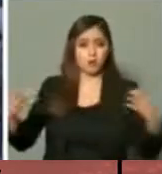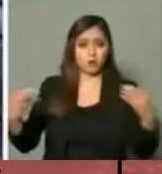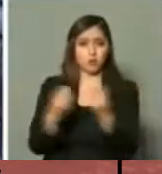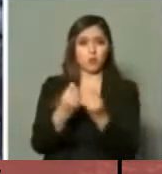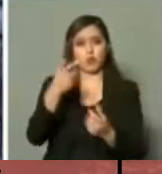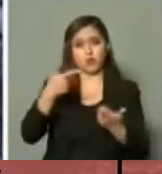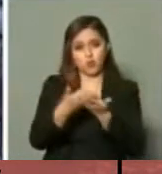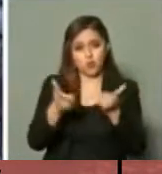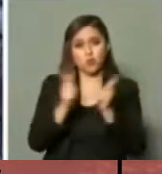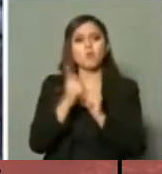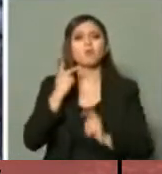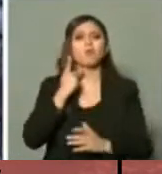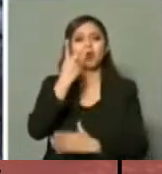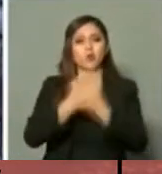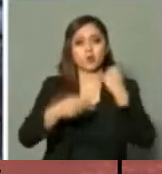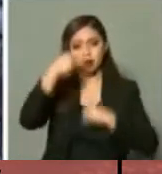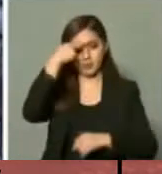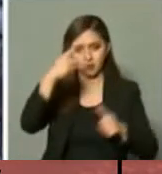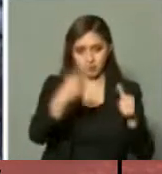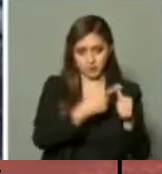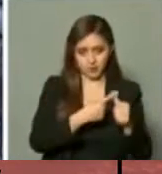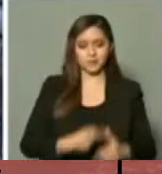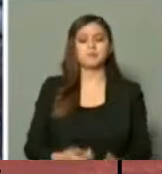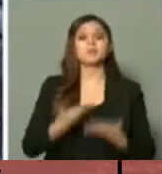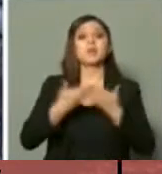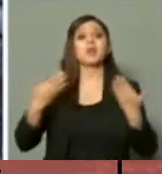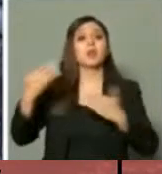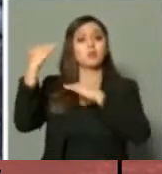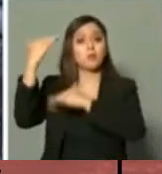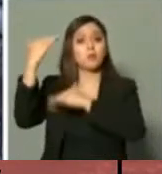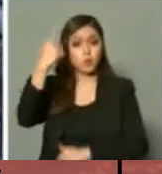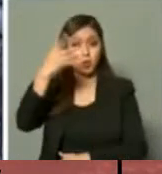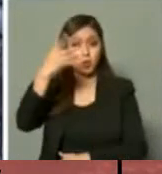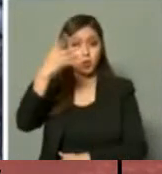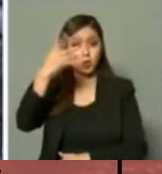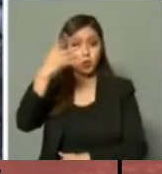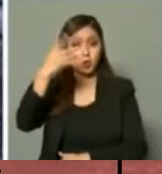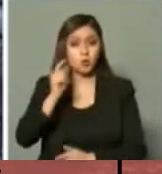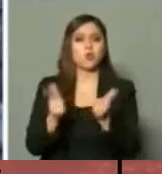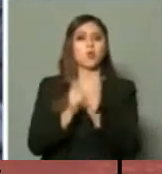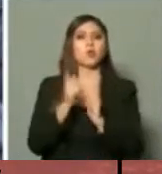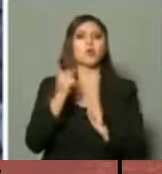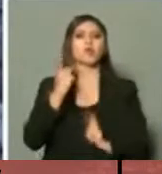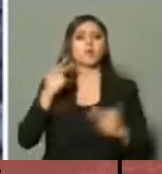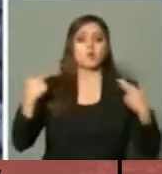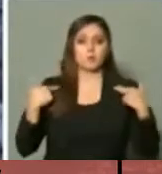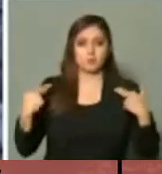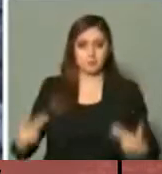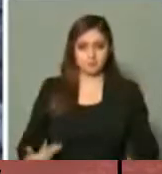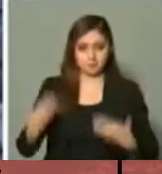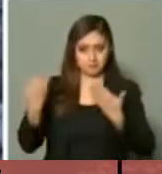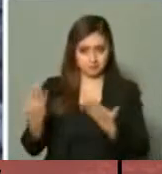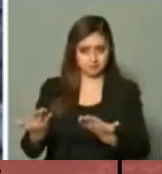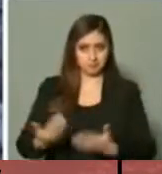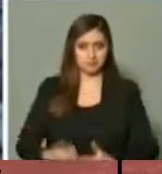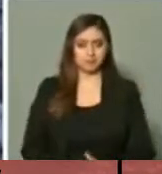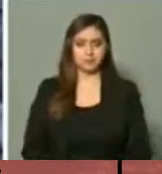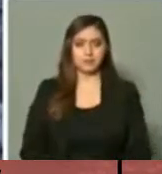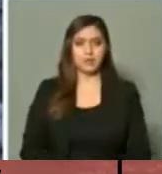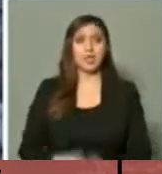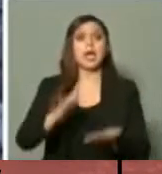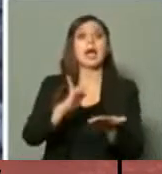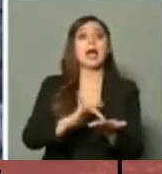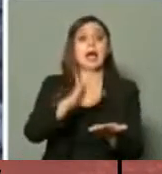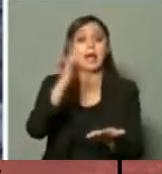Frente. Hasta por un minuto, tiene uso de la voz la candidata del Partido Humanista. Adelante. Antes que nada, quiero